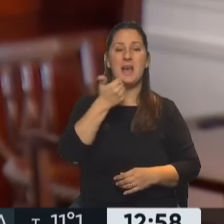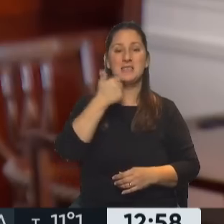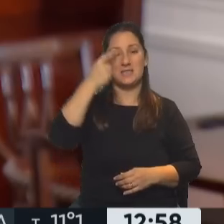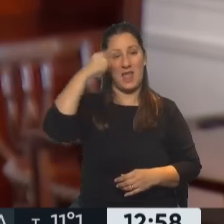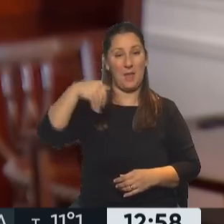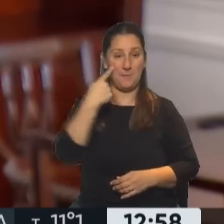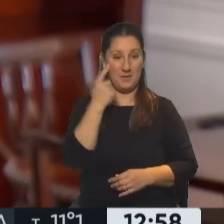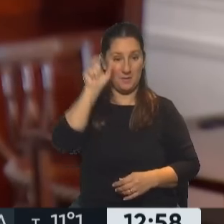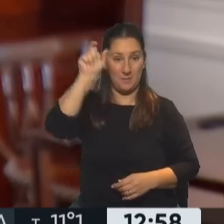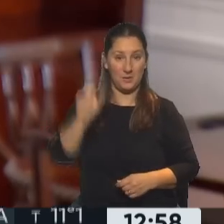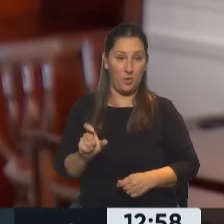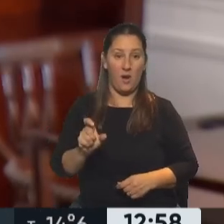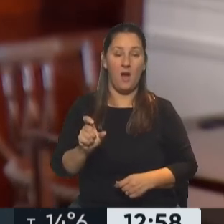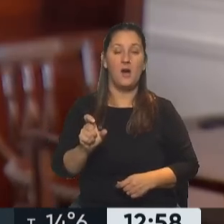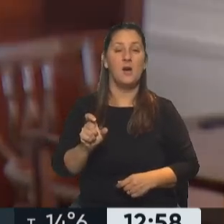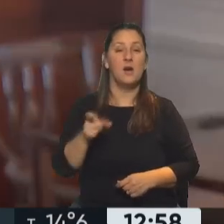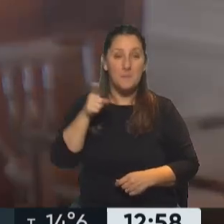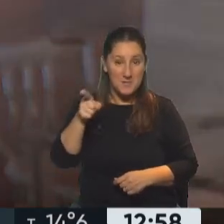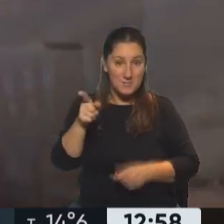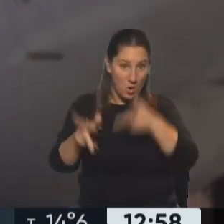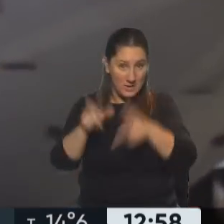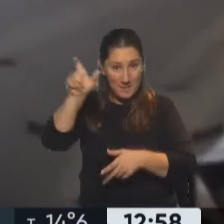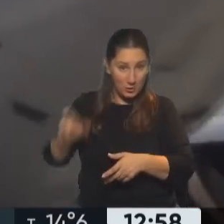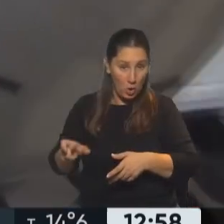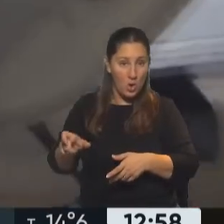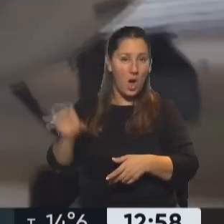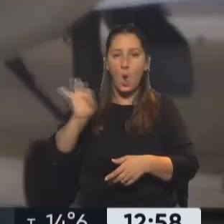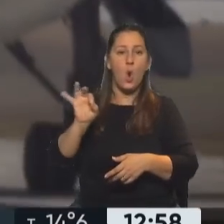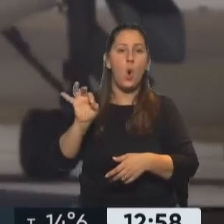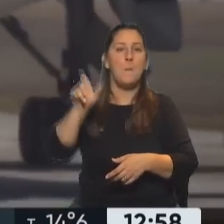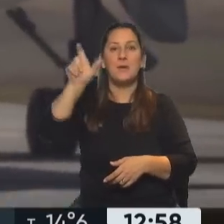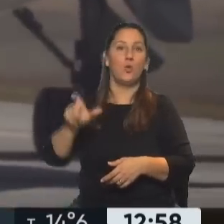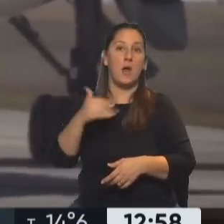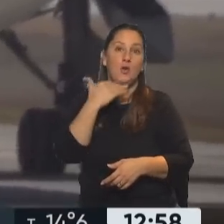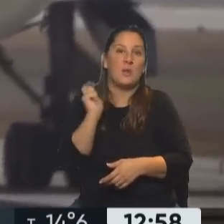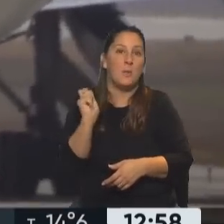señor, es la persona de la que estamos hablando o es un homónimo, que no podemos saberlo por ahora.